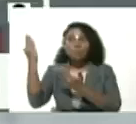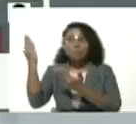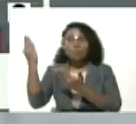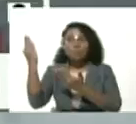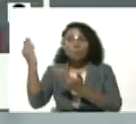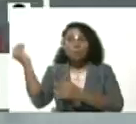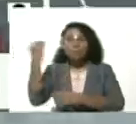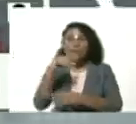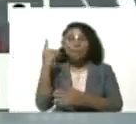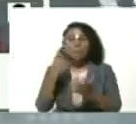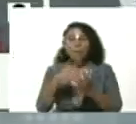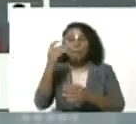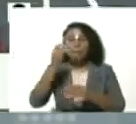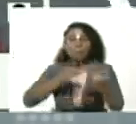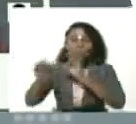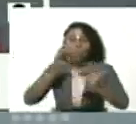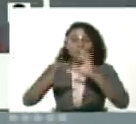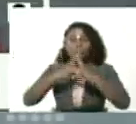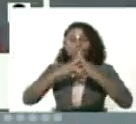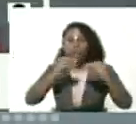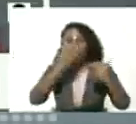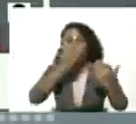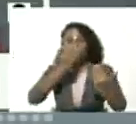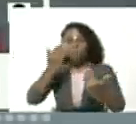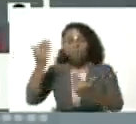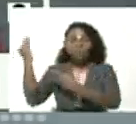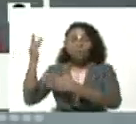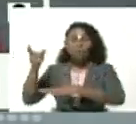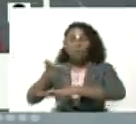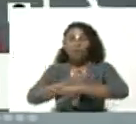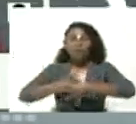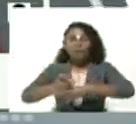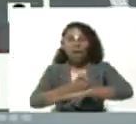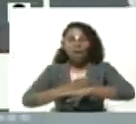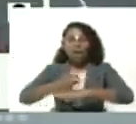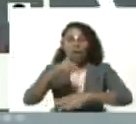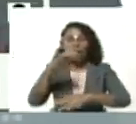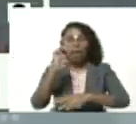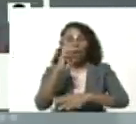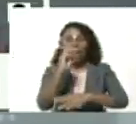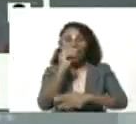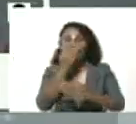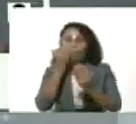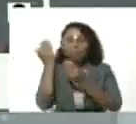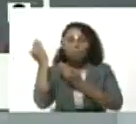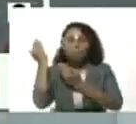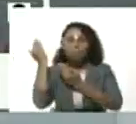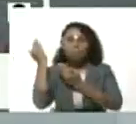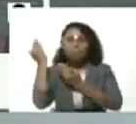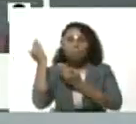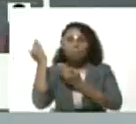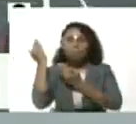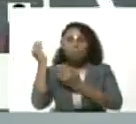mil palabras, explícamelo todo. Adelante, gobernador León Heredia, adelante. Buenas noches, mi